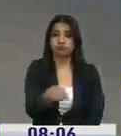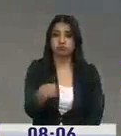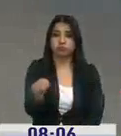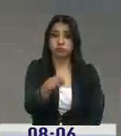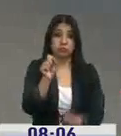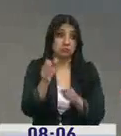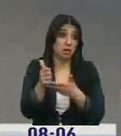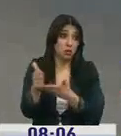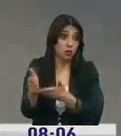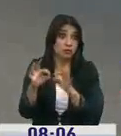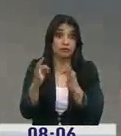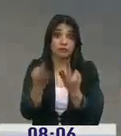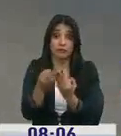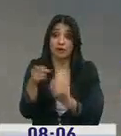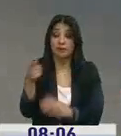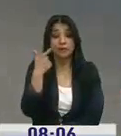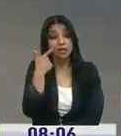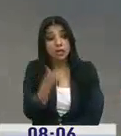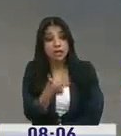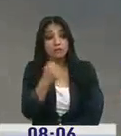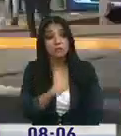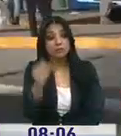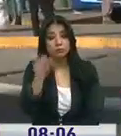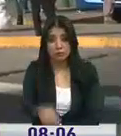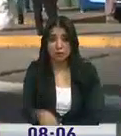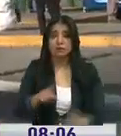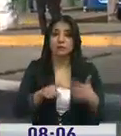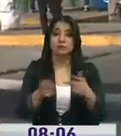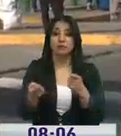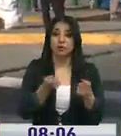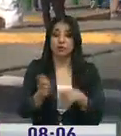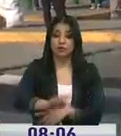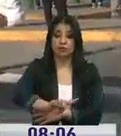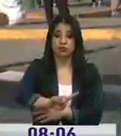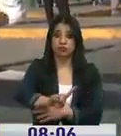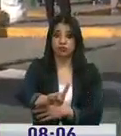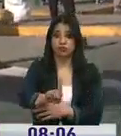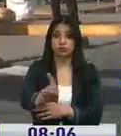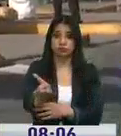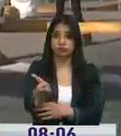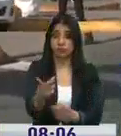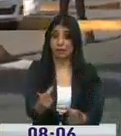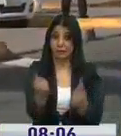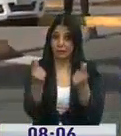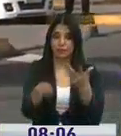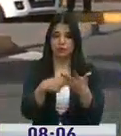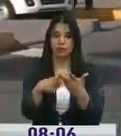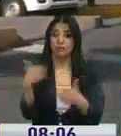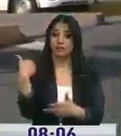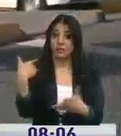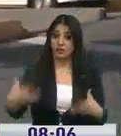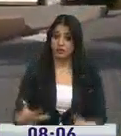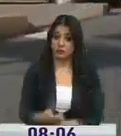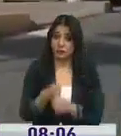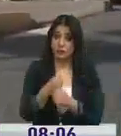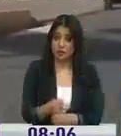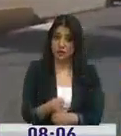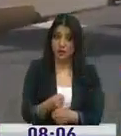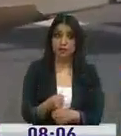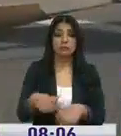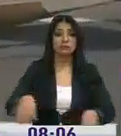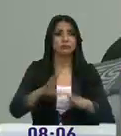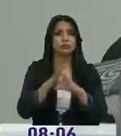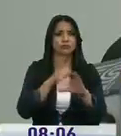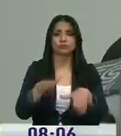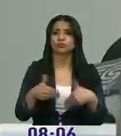servir para un familiar que esté pendiente del viaje control de velocidad si es que cuenta o no con el kit de seguridad y el estado de la